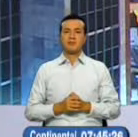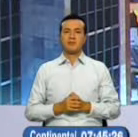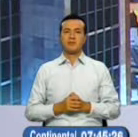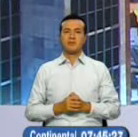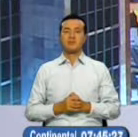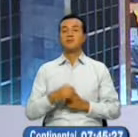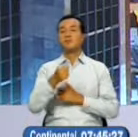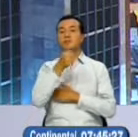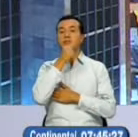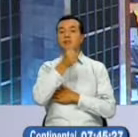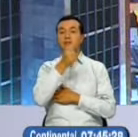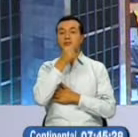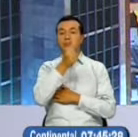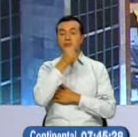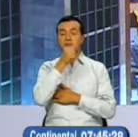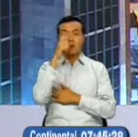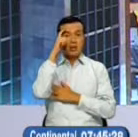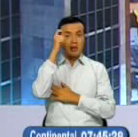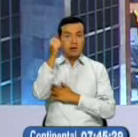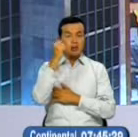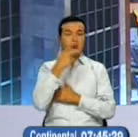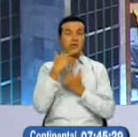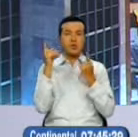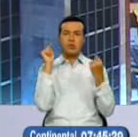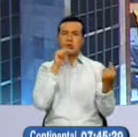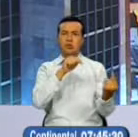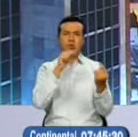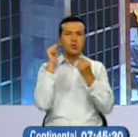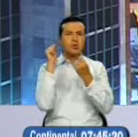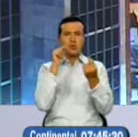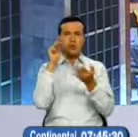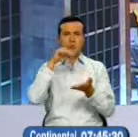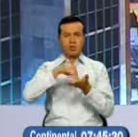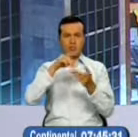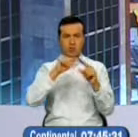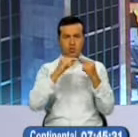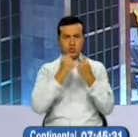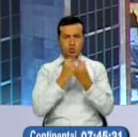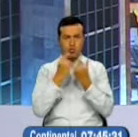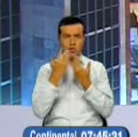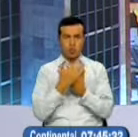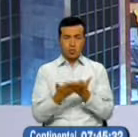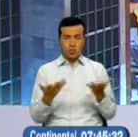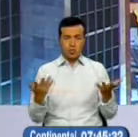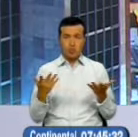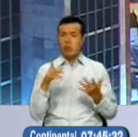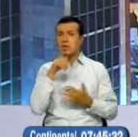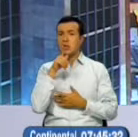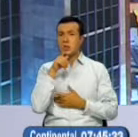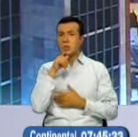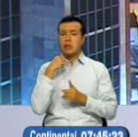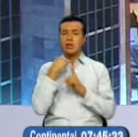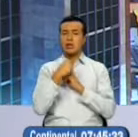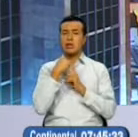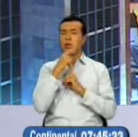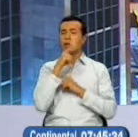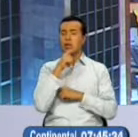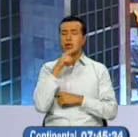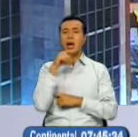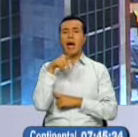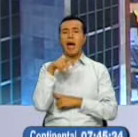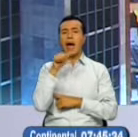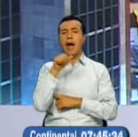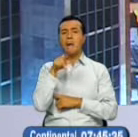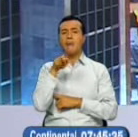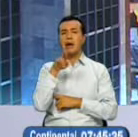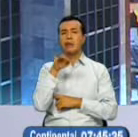En la rueda de prensa que dio Guillermo Lasso se generó un enfrentamiento entre miembros de su movimiento político. El agredido fue Aparicio Caicedo, colaborador del